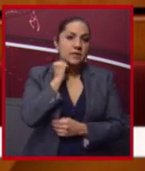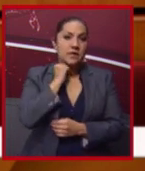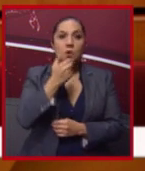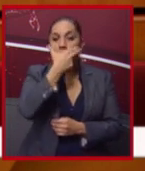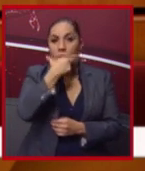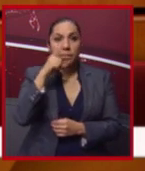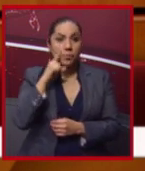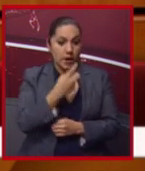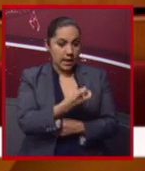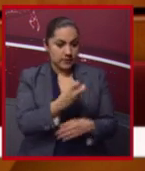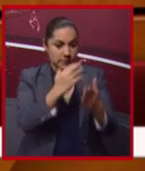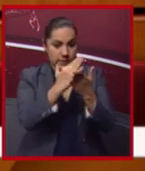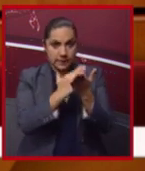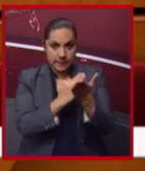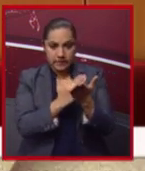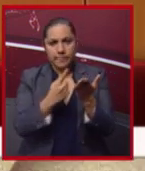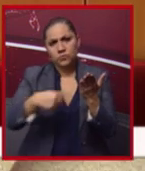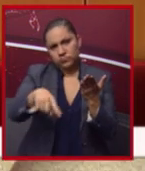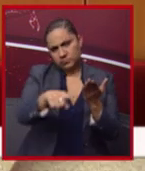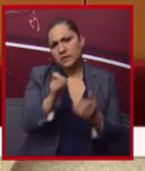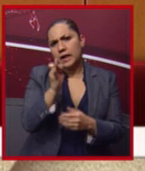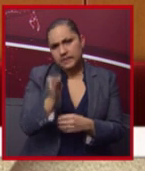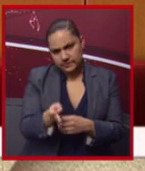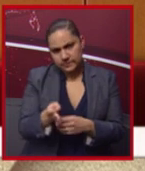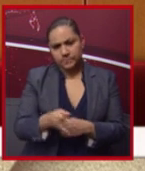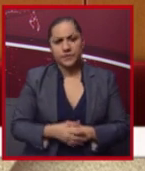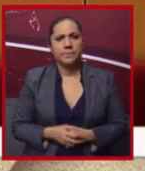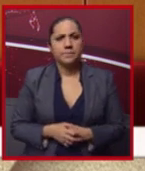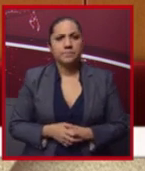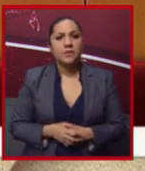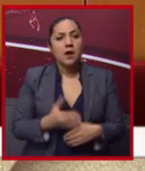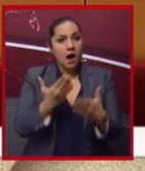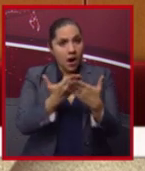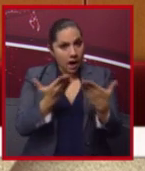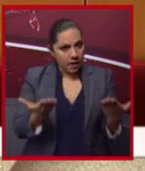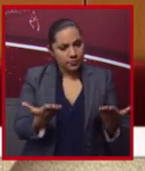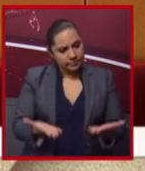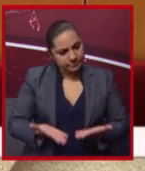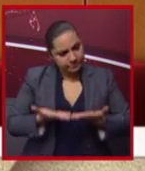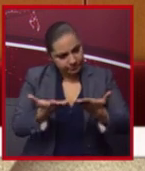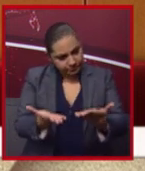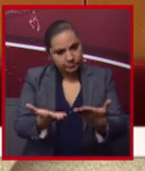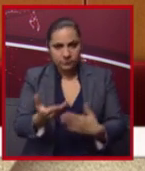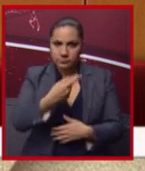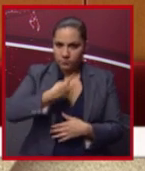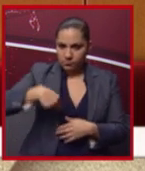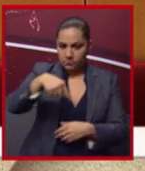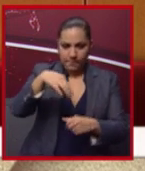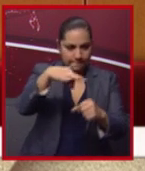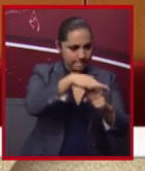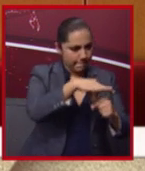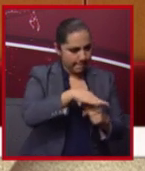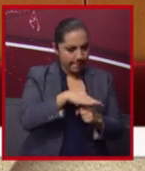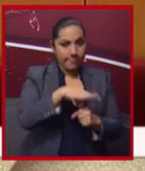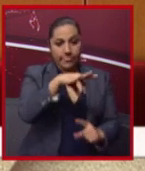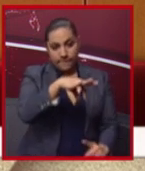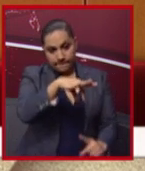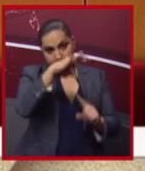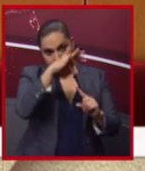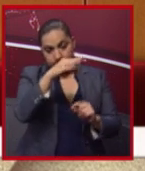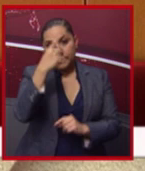dictamen, pasemos a una elección que le permitirá a la Suprema Corte de